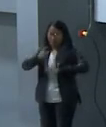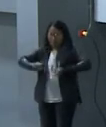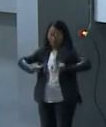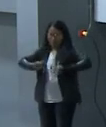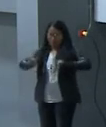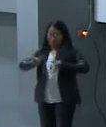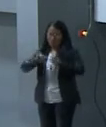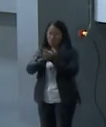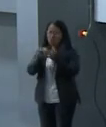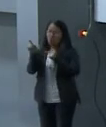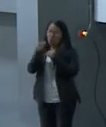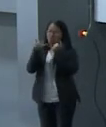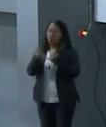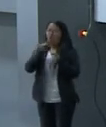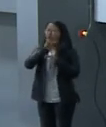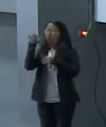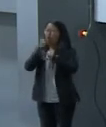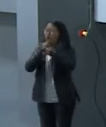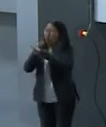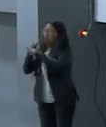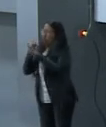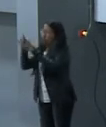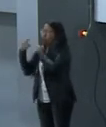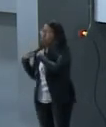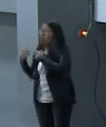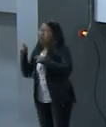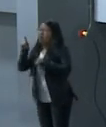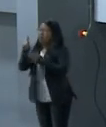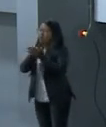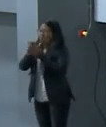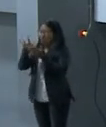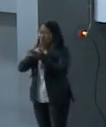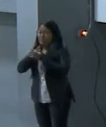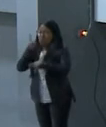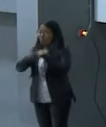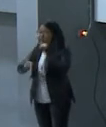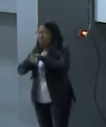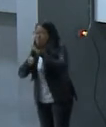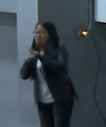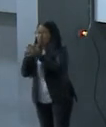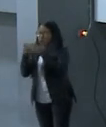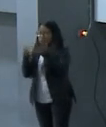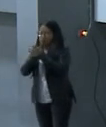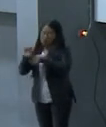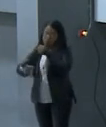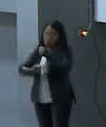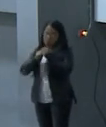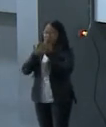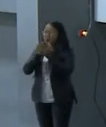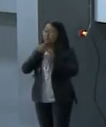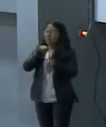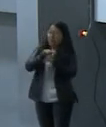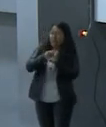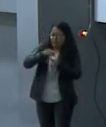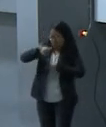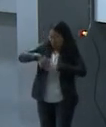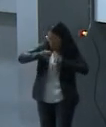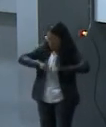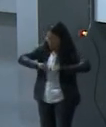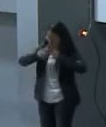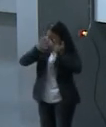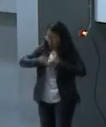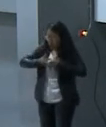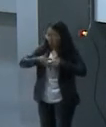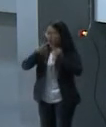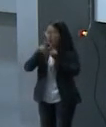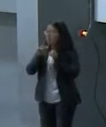no estamos en la situación de otras instituciones que estaban al borde del déficit o no poder continuar. Nosotros nos decían, hay equilibrio sensible, podemos funcionar, solo